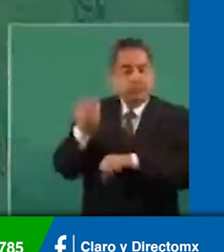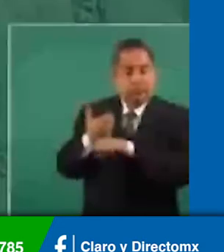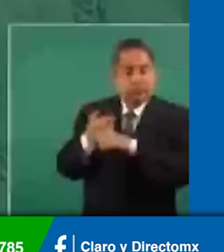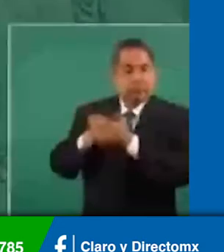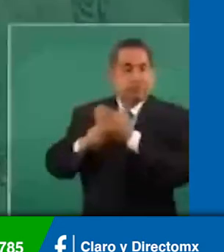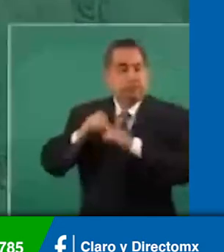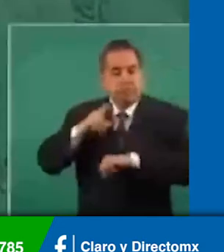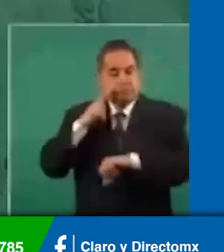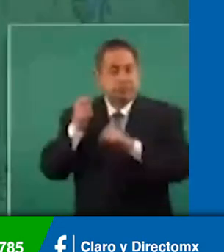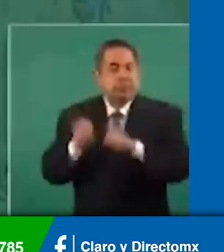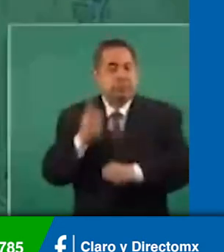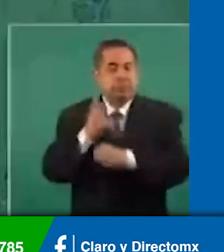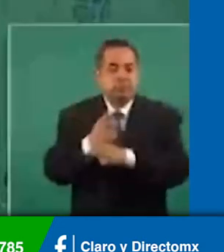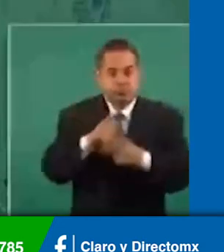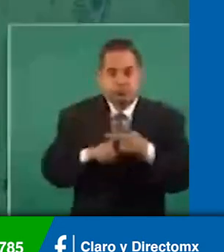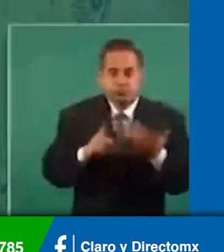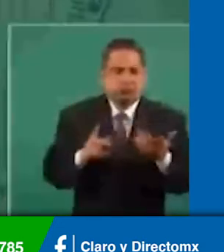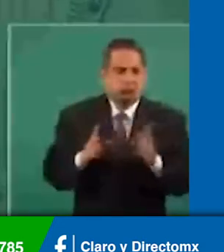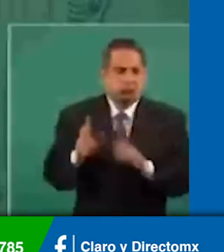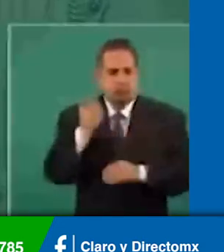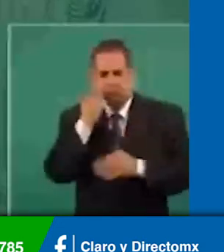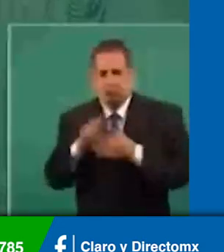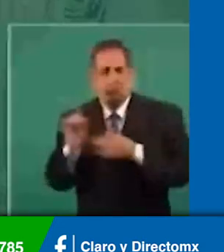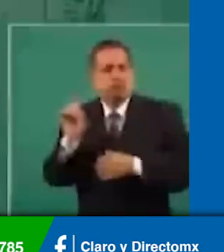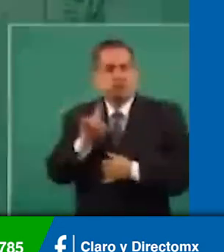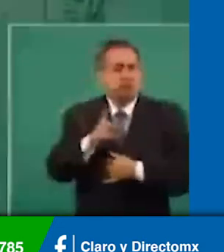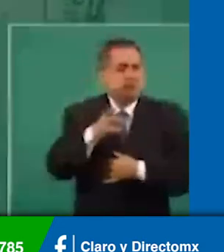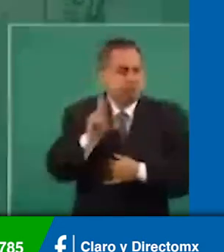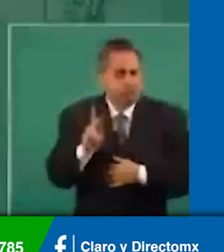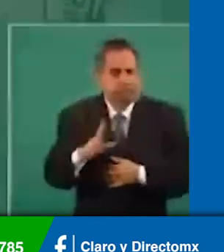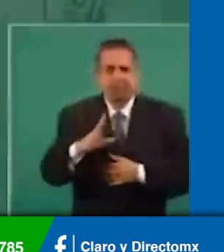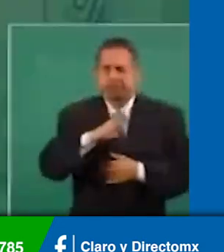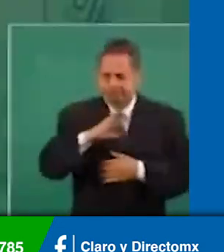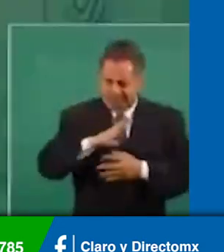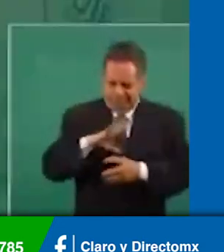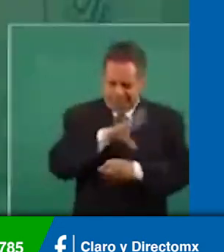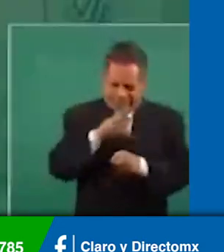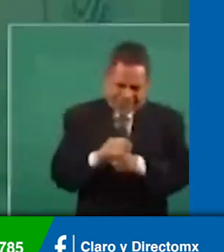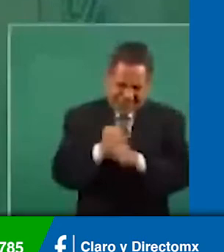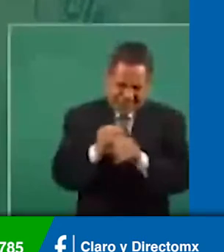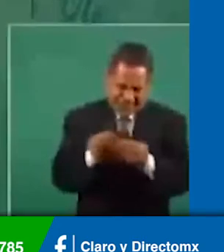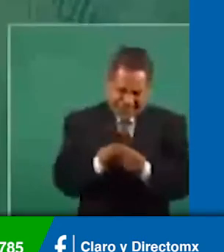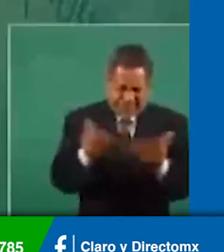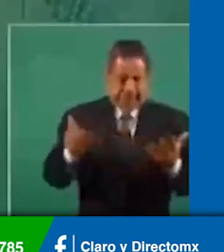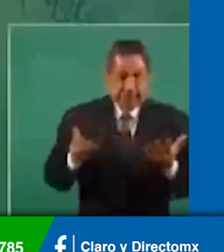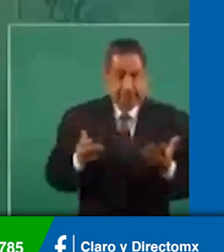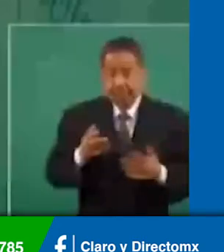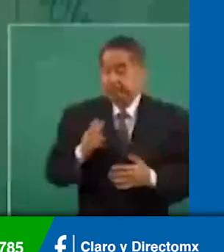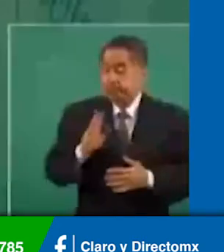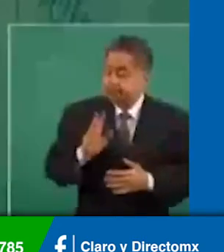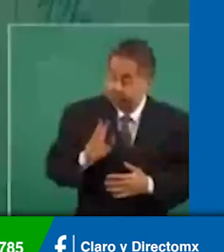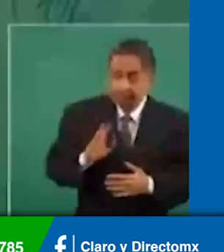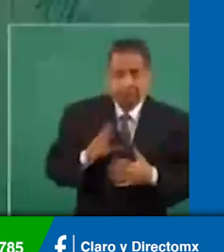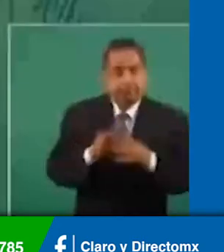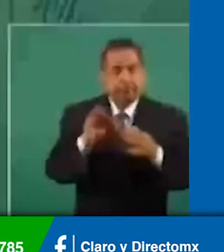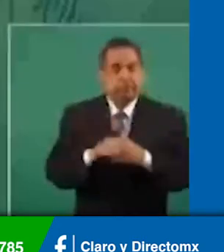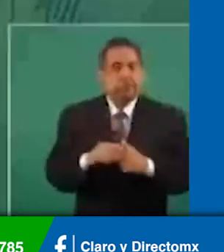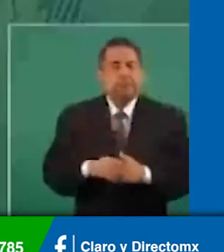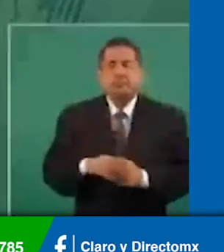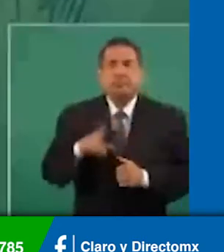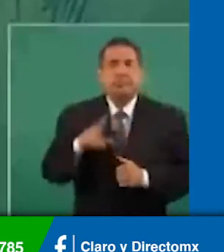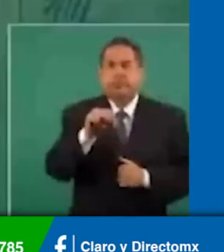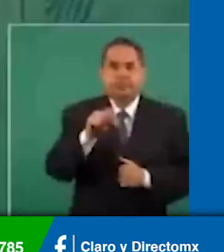de seguridad y protección ciudadano sé si quiera decir algo sobre esto pero que tiene mucha información y si me permites no